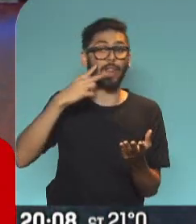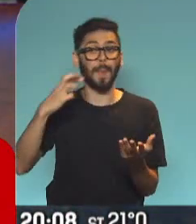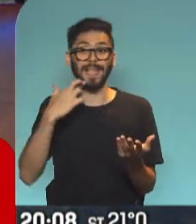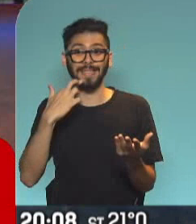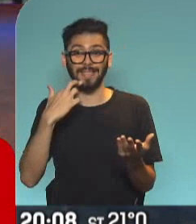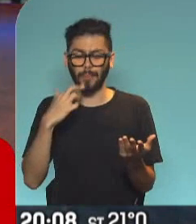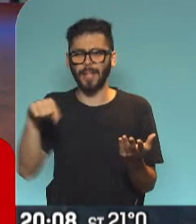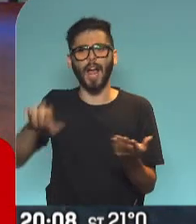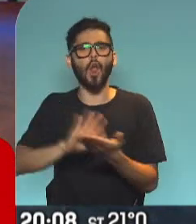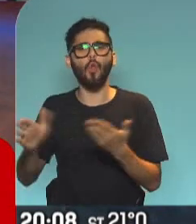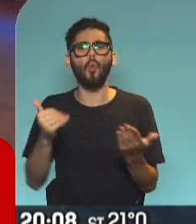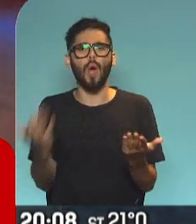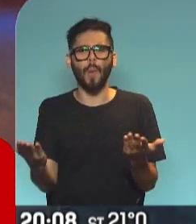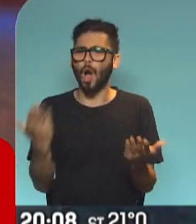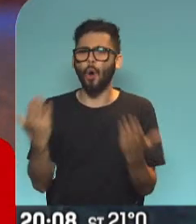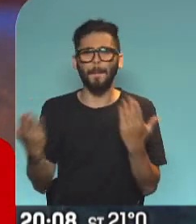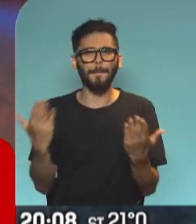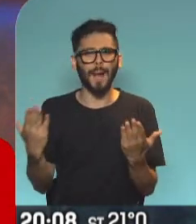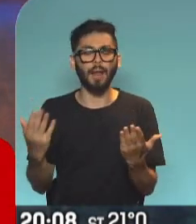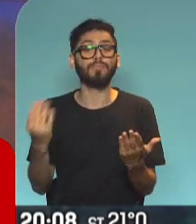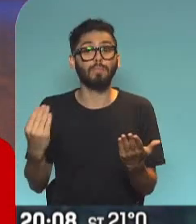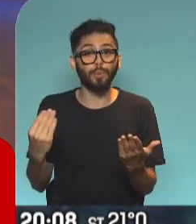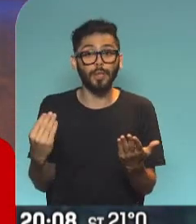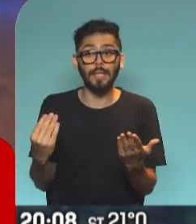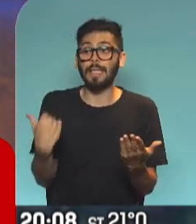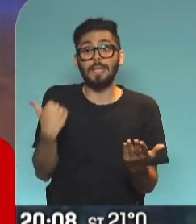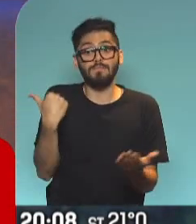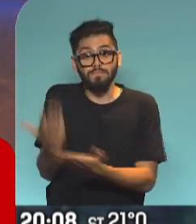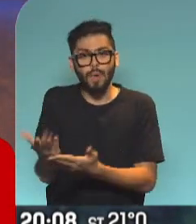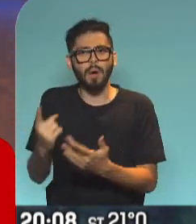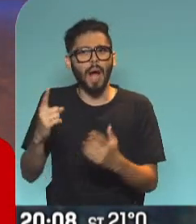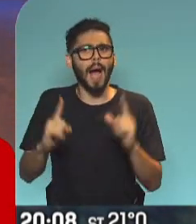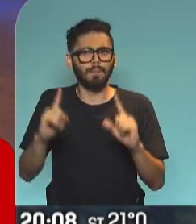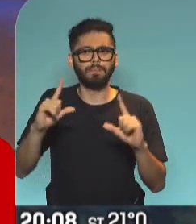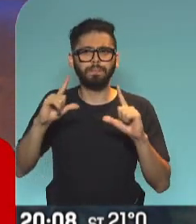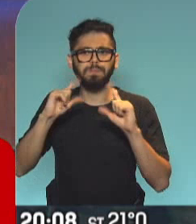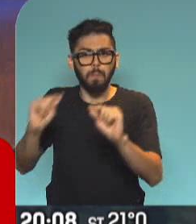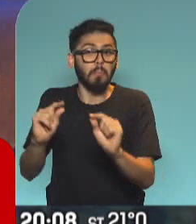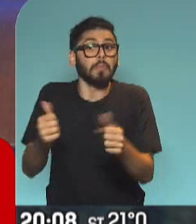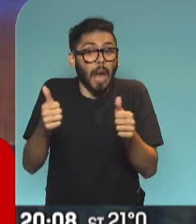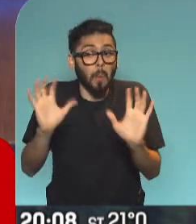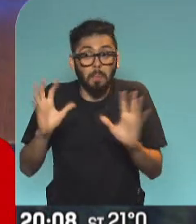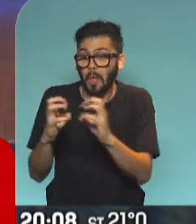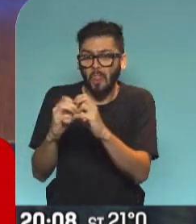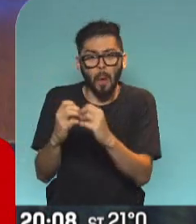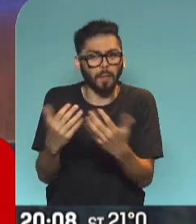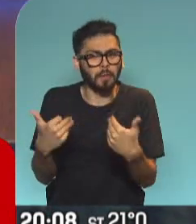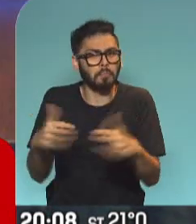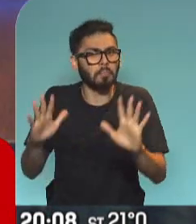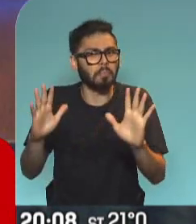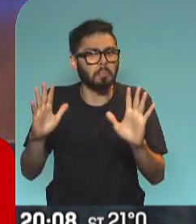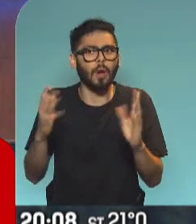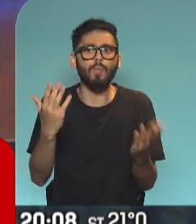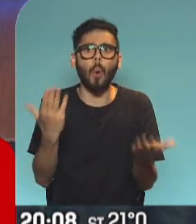nueva propuesta. ¿Por qué? Porque a partir de esta presentación hubo muchas críticas, válidas también, porque el debate está abierto sobre qué